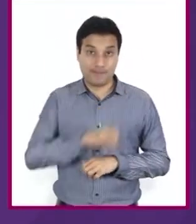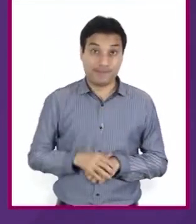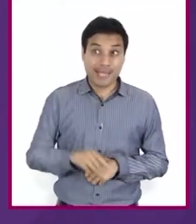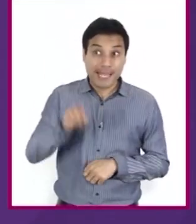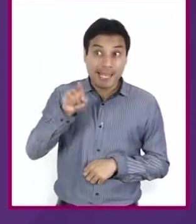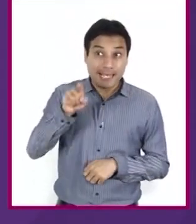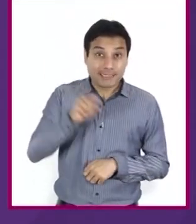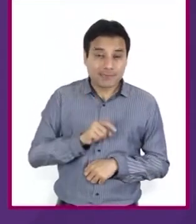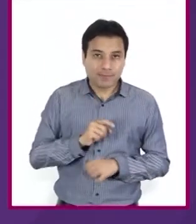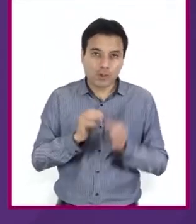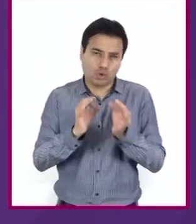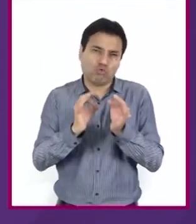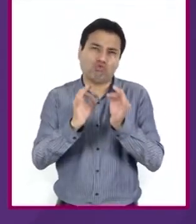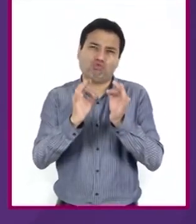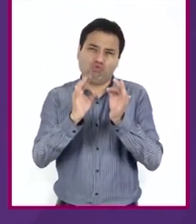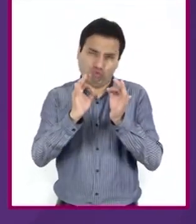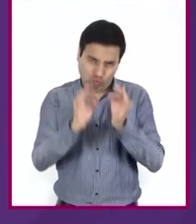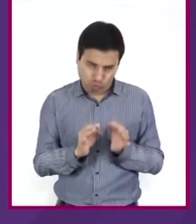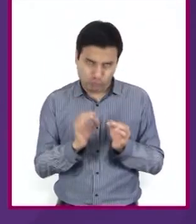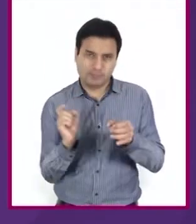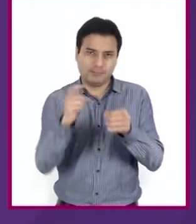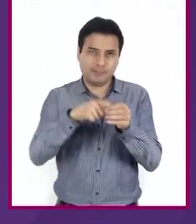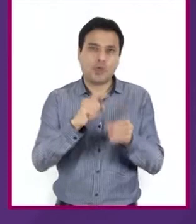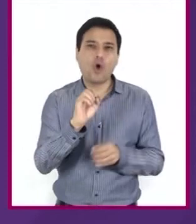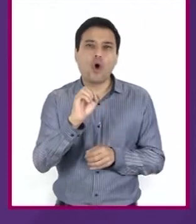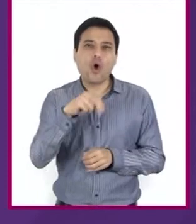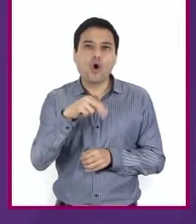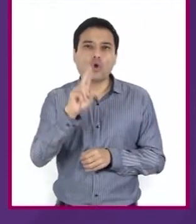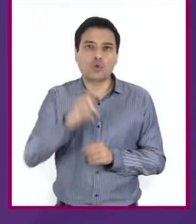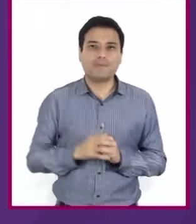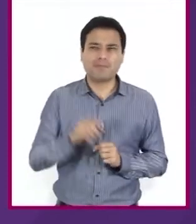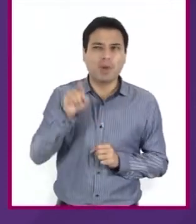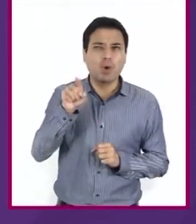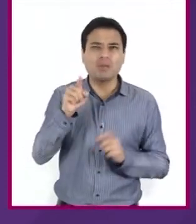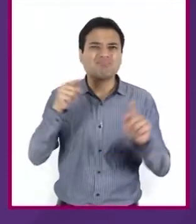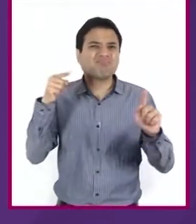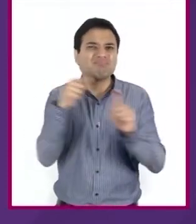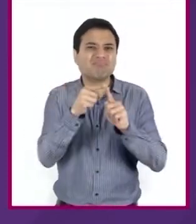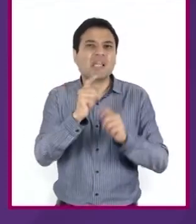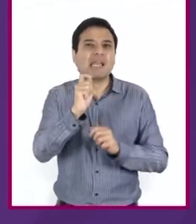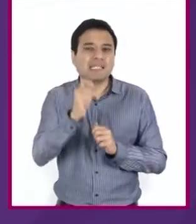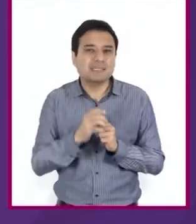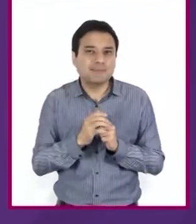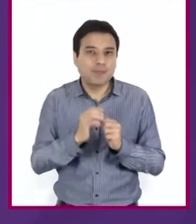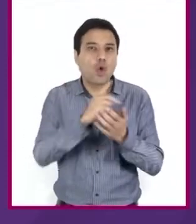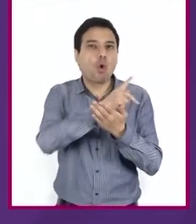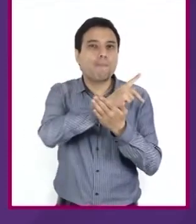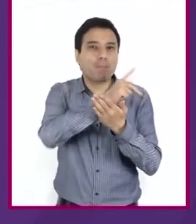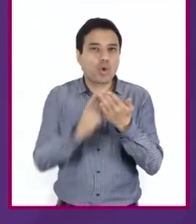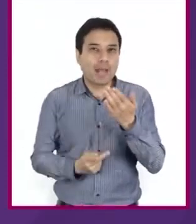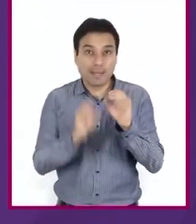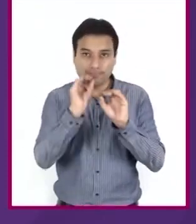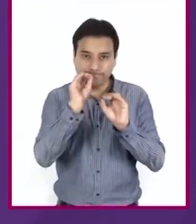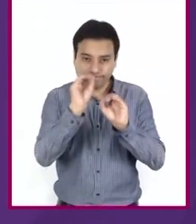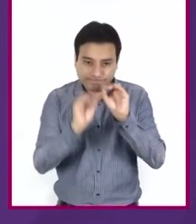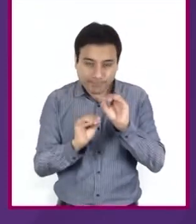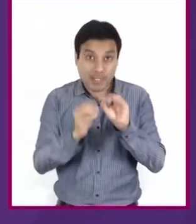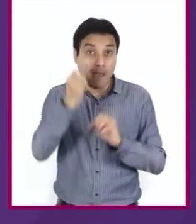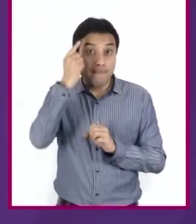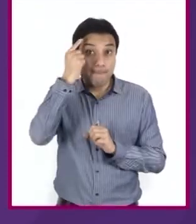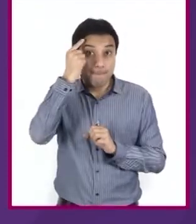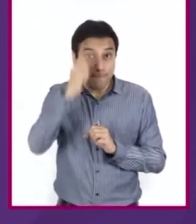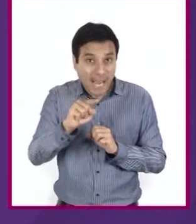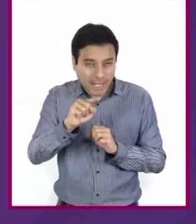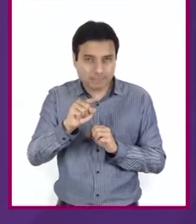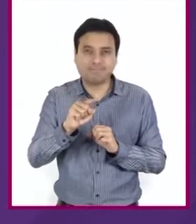de la Organización de las Naciones Unidas especializado en gestionar políticas de prevención, promoción